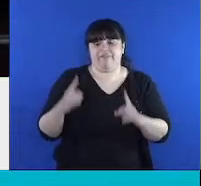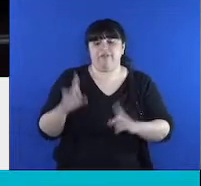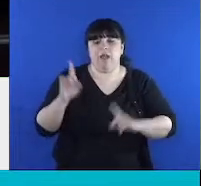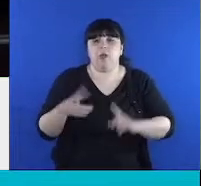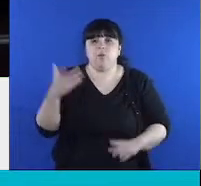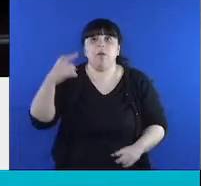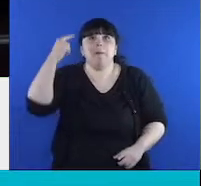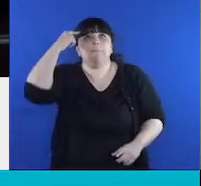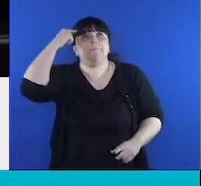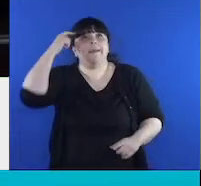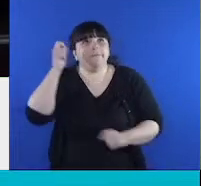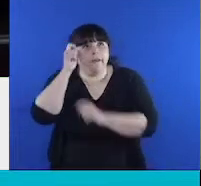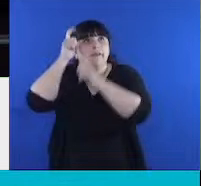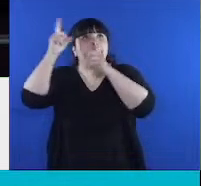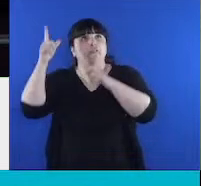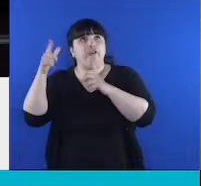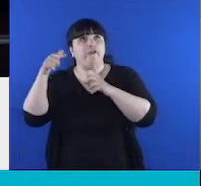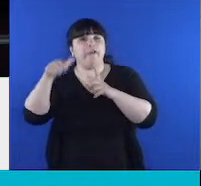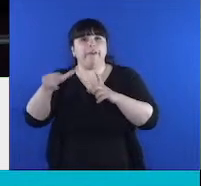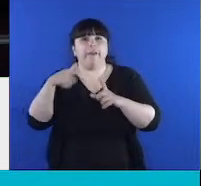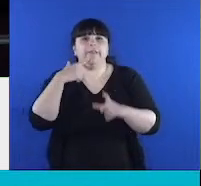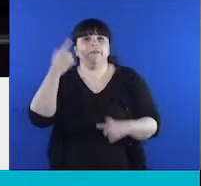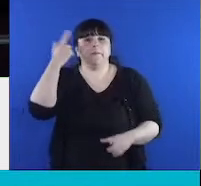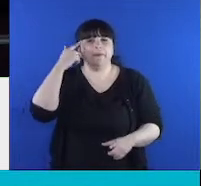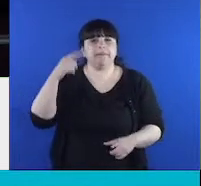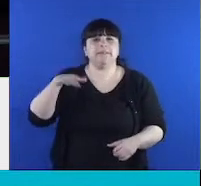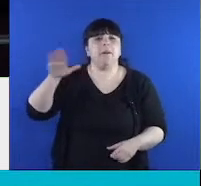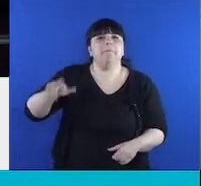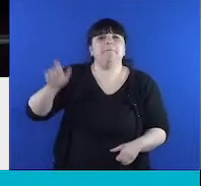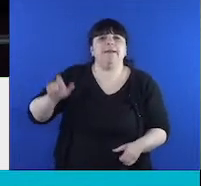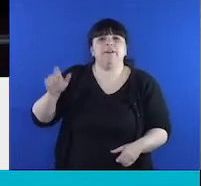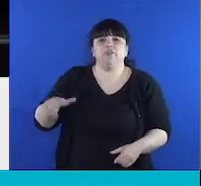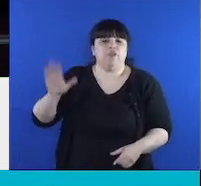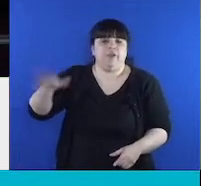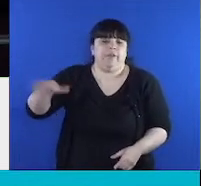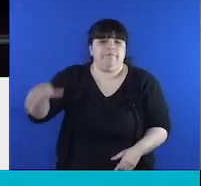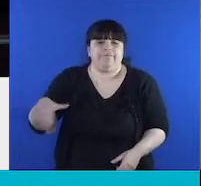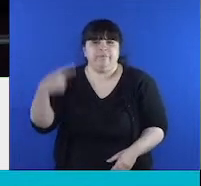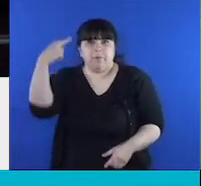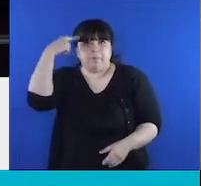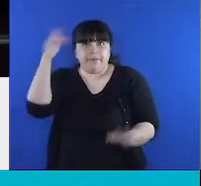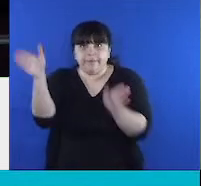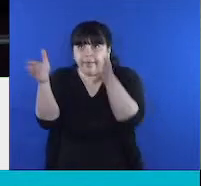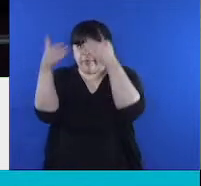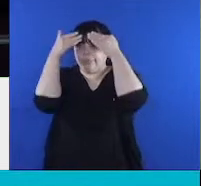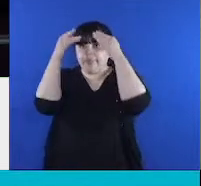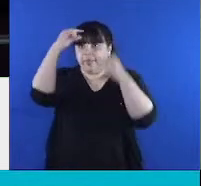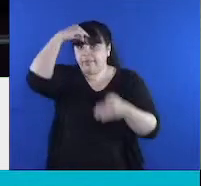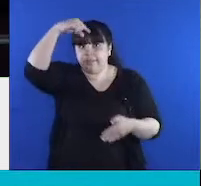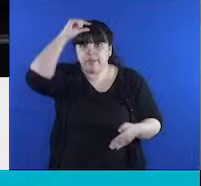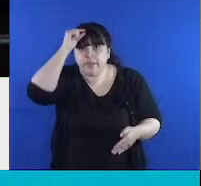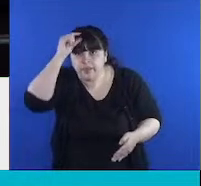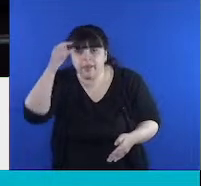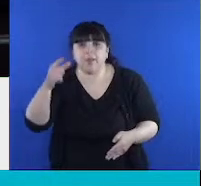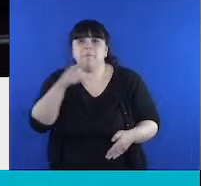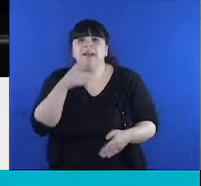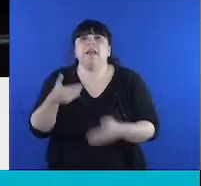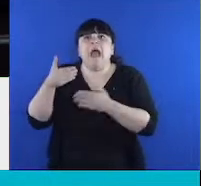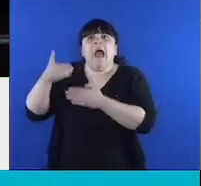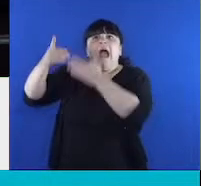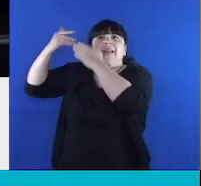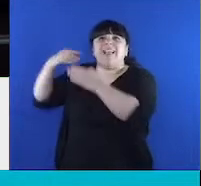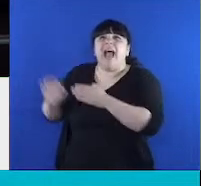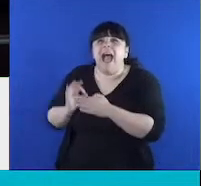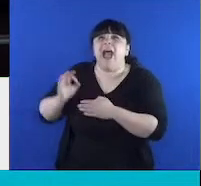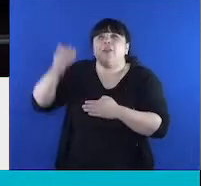estos energúmenos de mente estrecha, de primates, que no atrasan años o décadas, atrasan